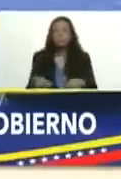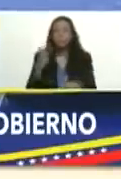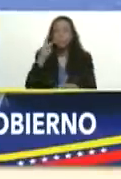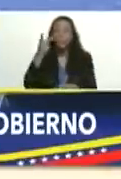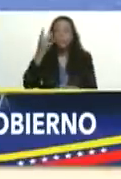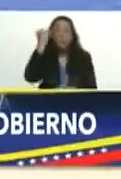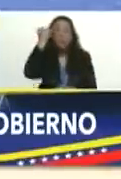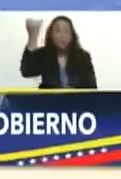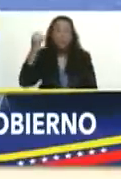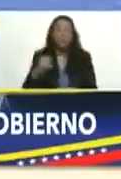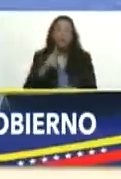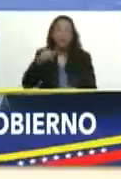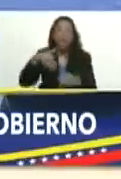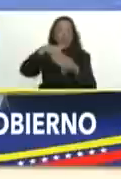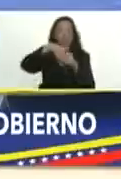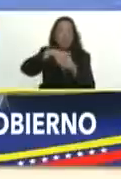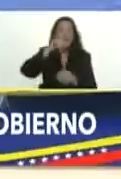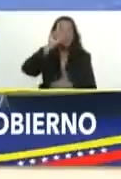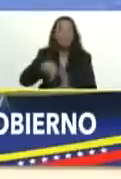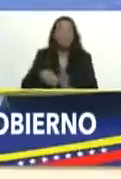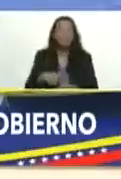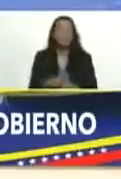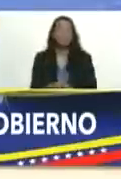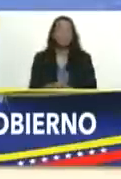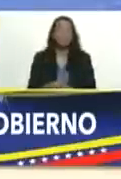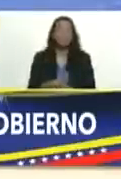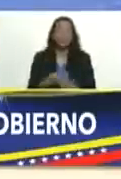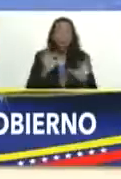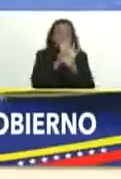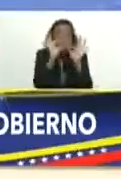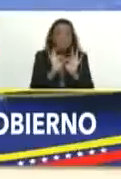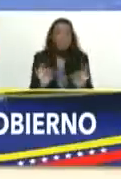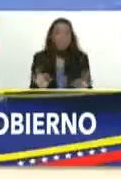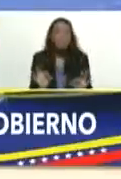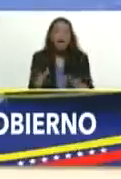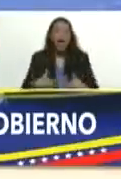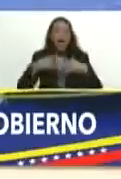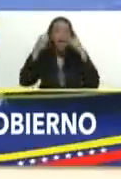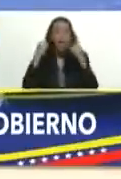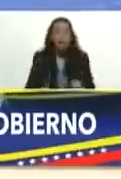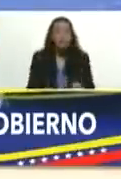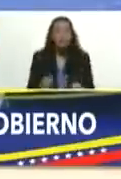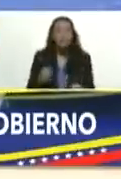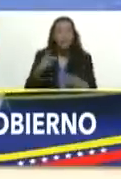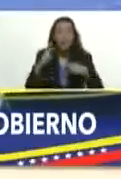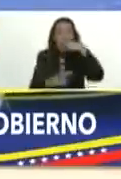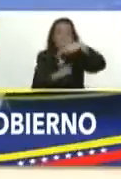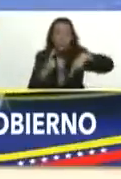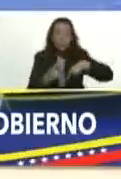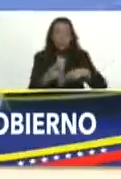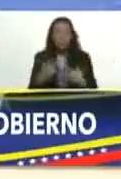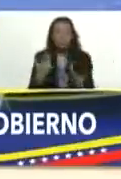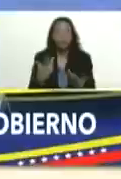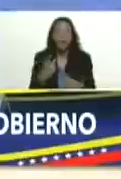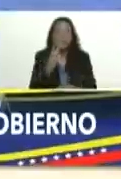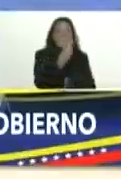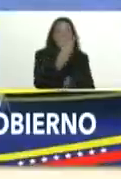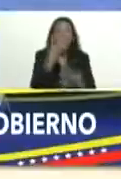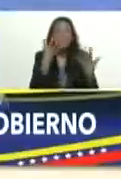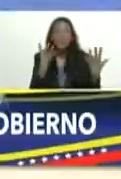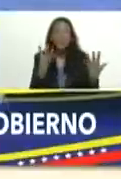política, ideológica, electoral. Un método que ha garantizado que la Revolución Bolivariana en